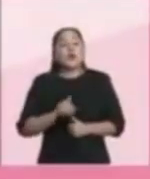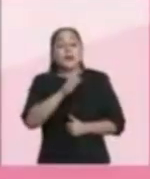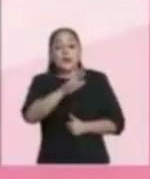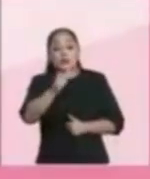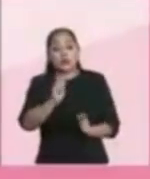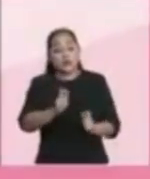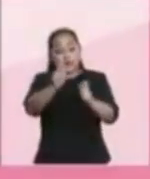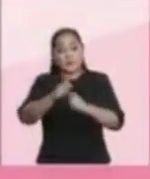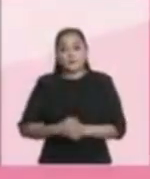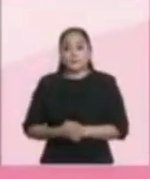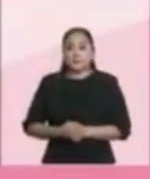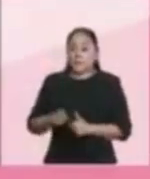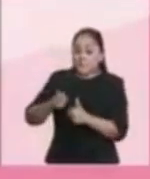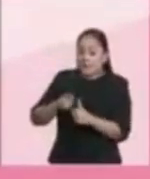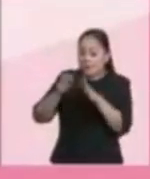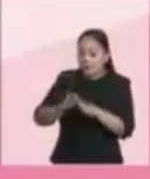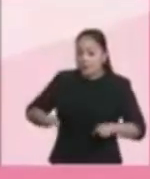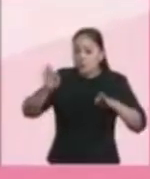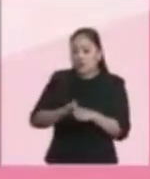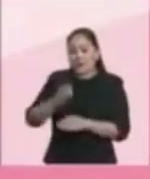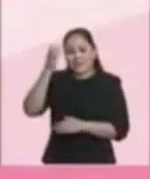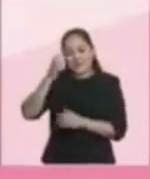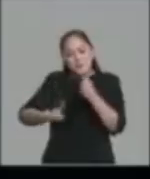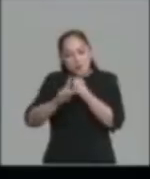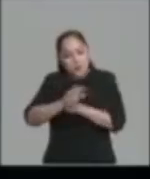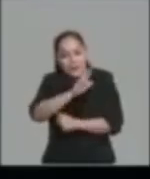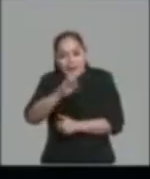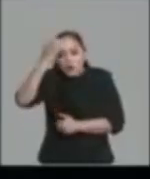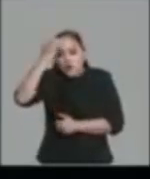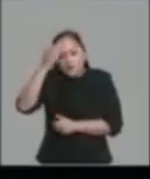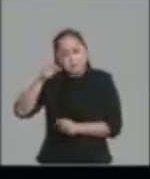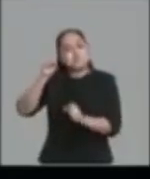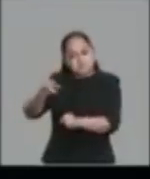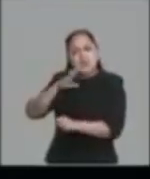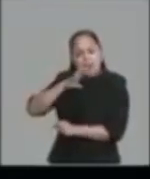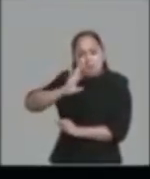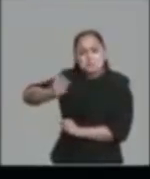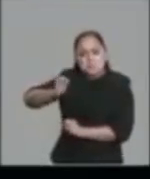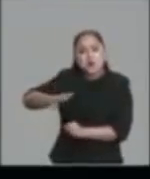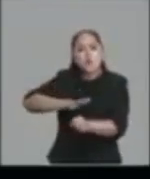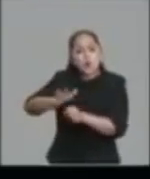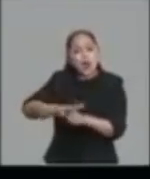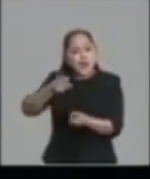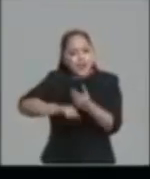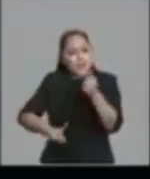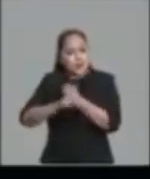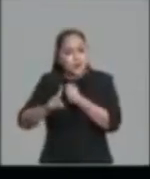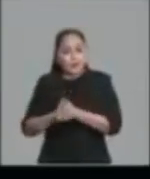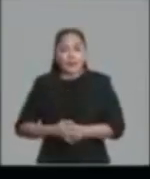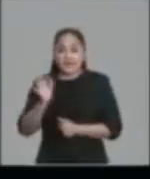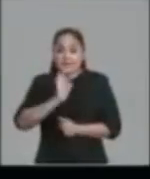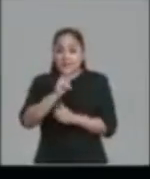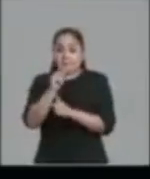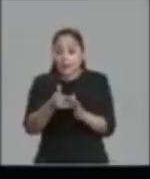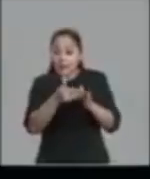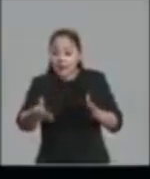un problema es reconocerlo. Me sorprende que no quieran reconocer el nivel de violencia que estamos viviendo en el país. Miren, si la estrategia fuera tan